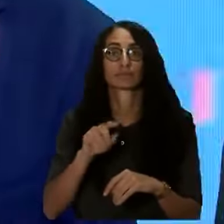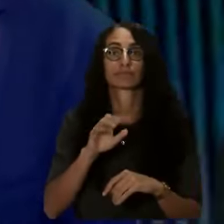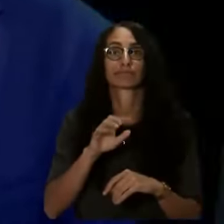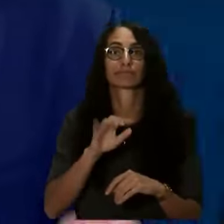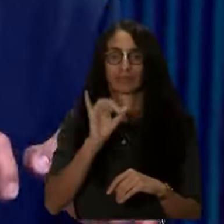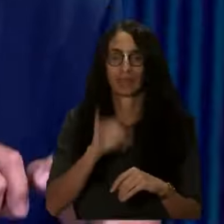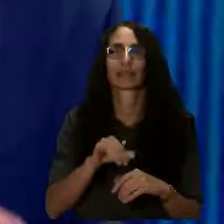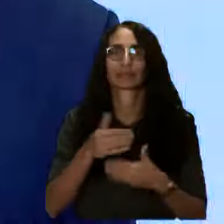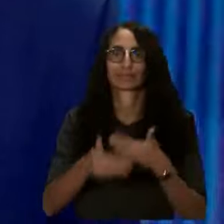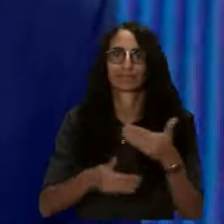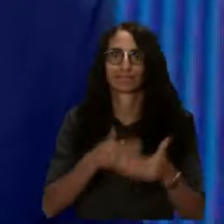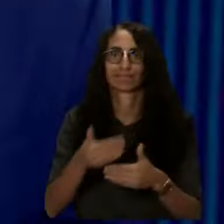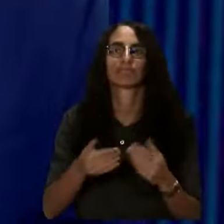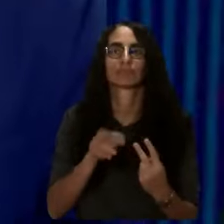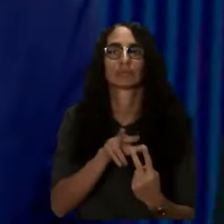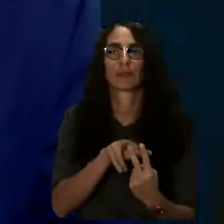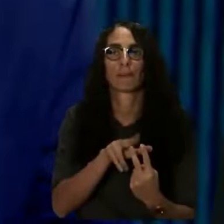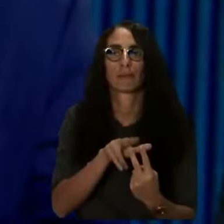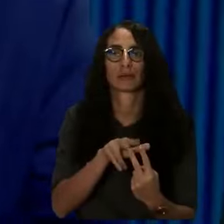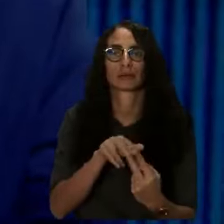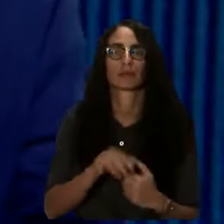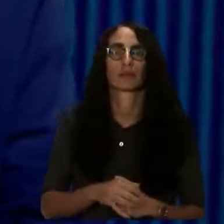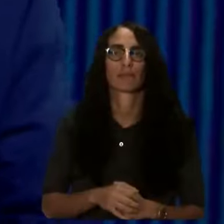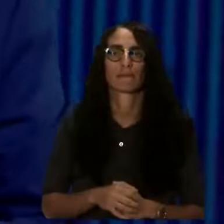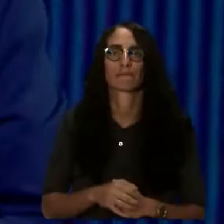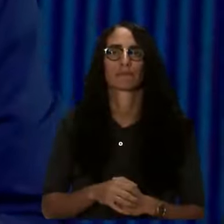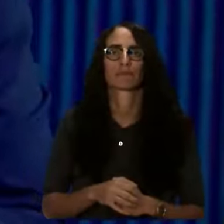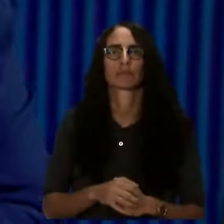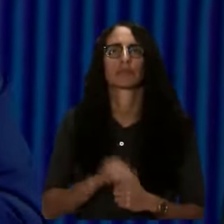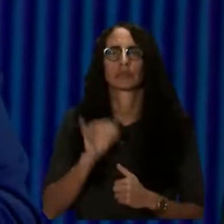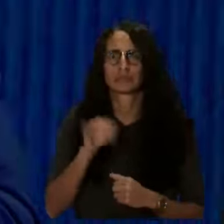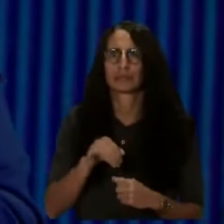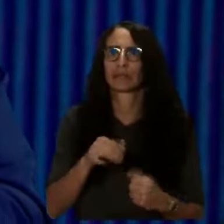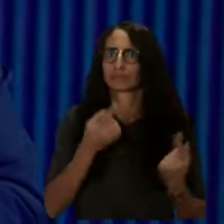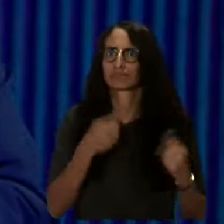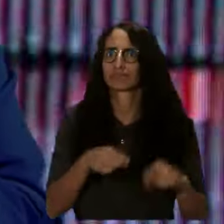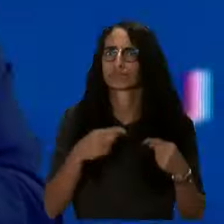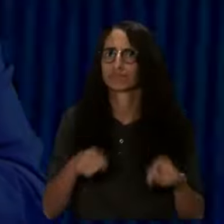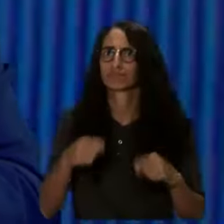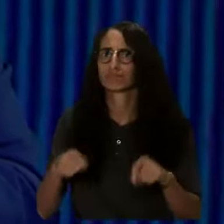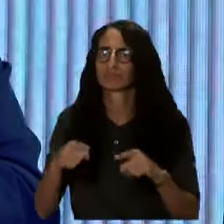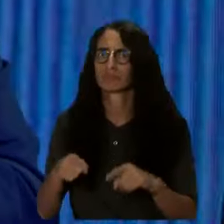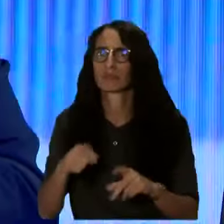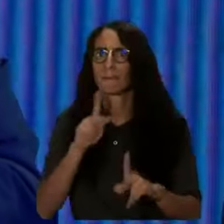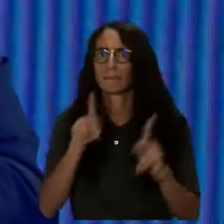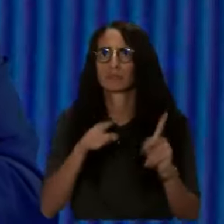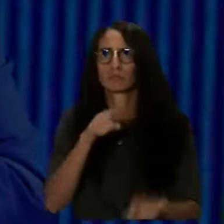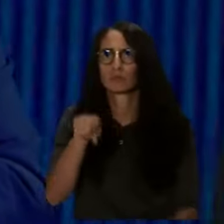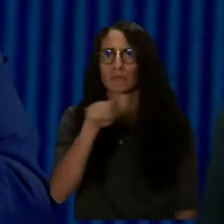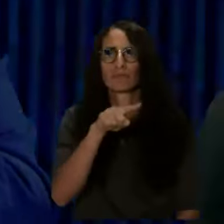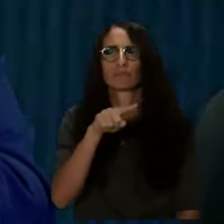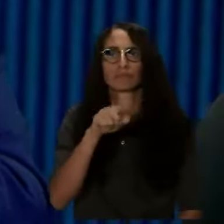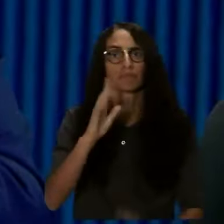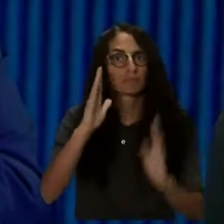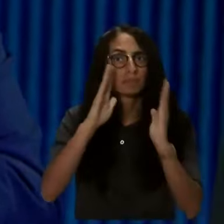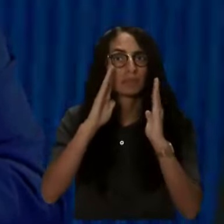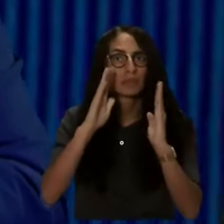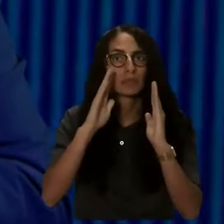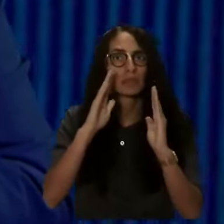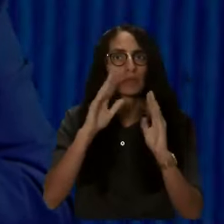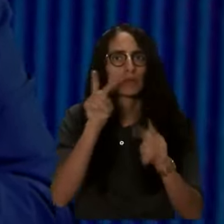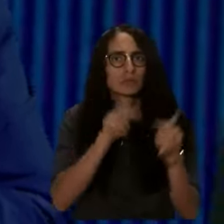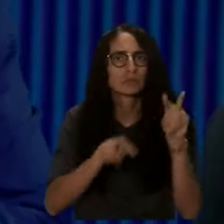modalidad de estrangulamiento Eh Así que estamos hablando de algo que está ocurriendo que nuestra gente tiene que estar muy pendiente